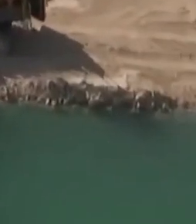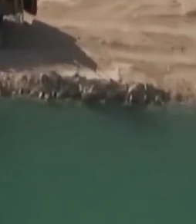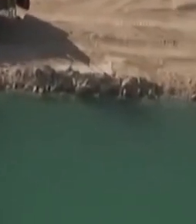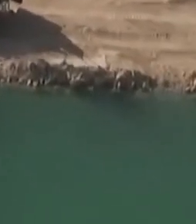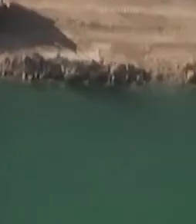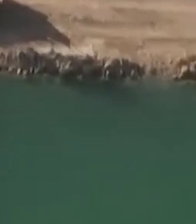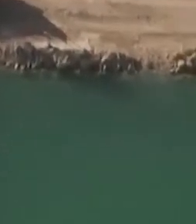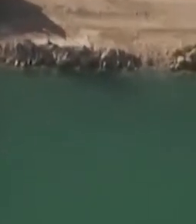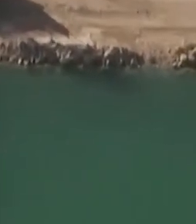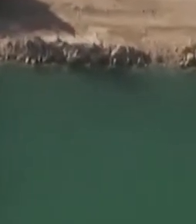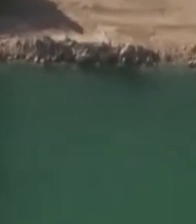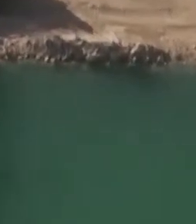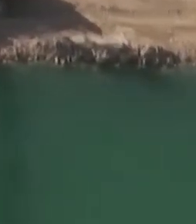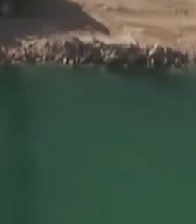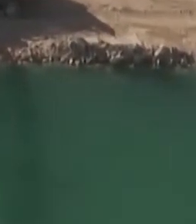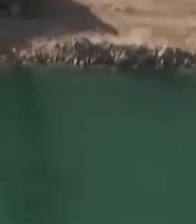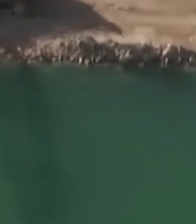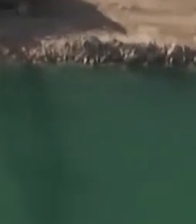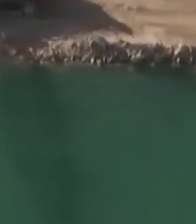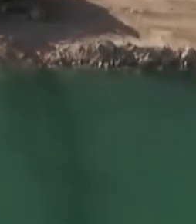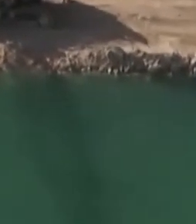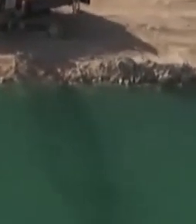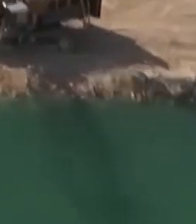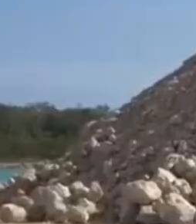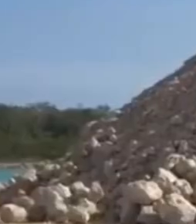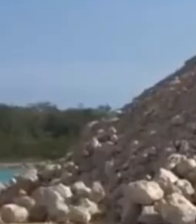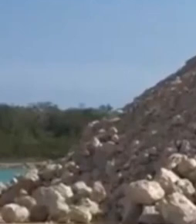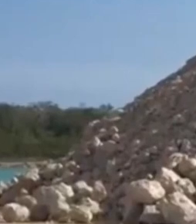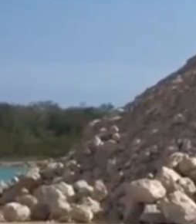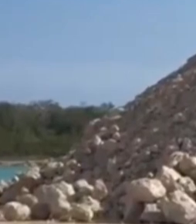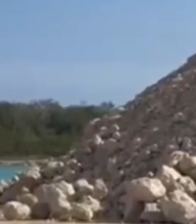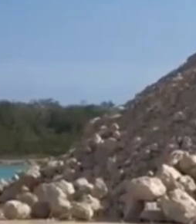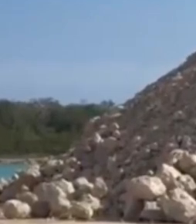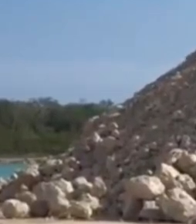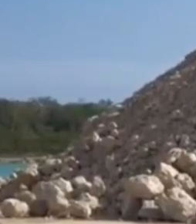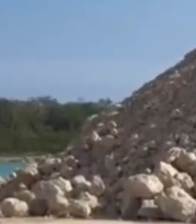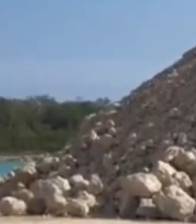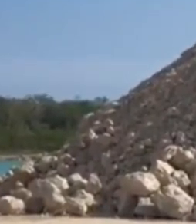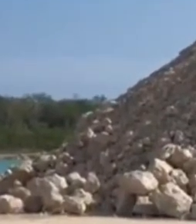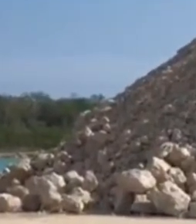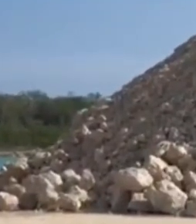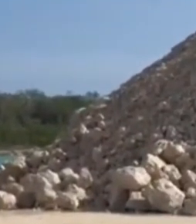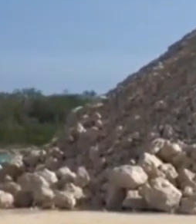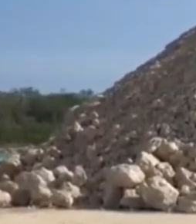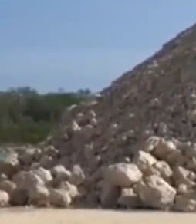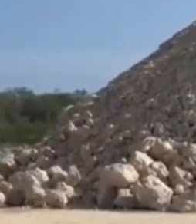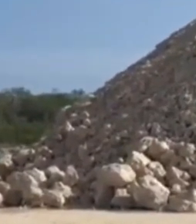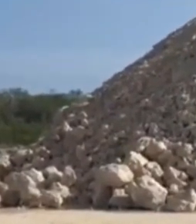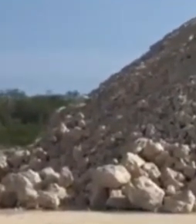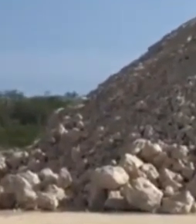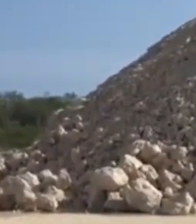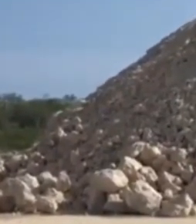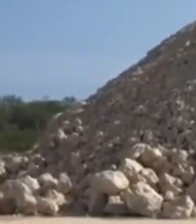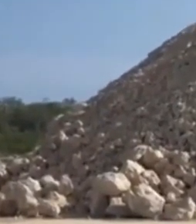a ver si está el puerto, se lo llevan. Es un banco